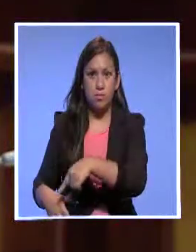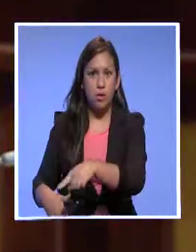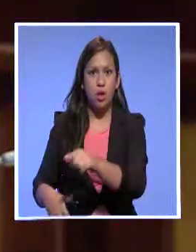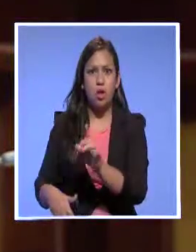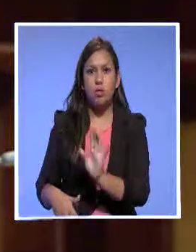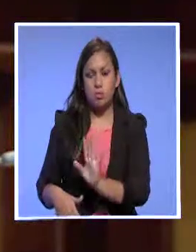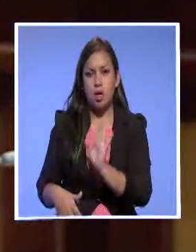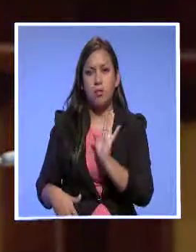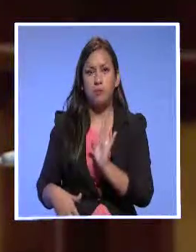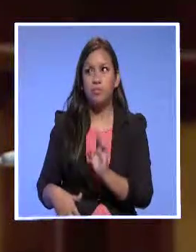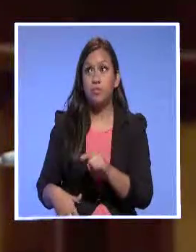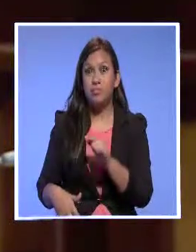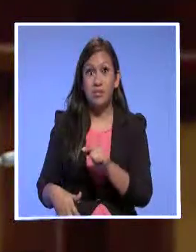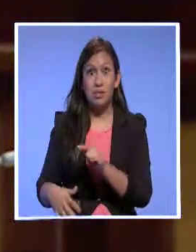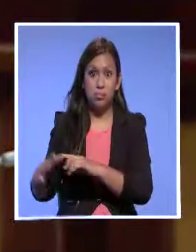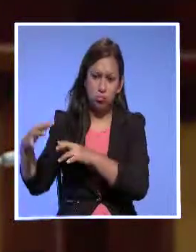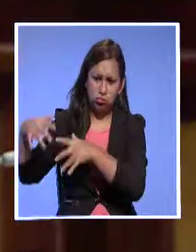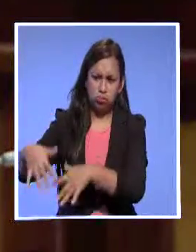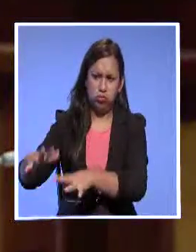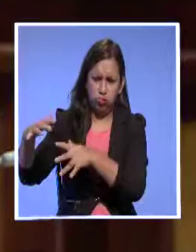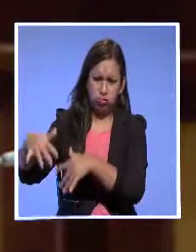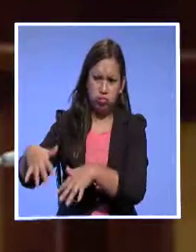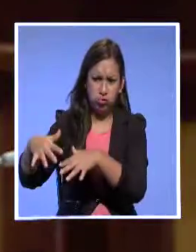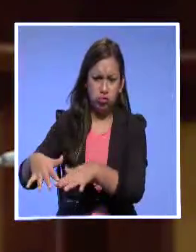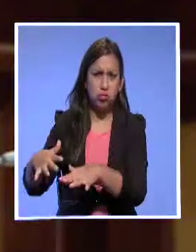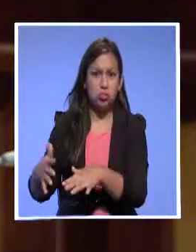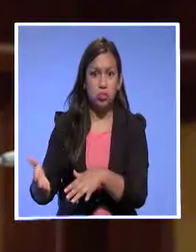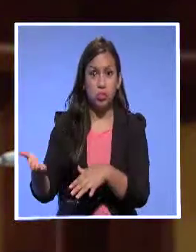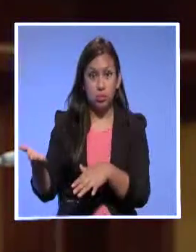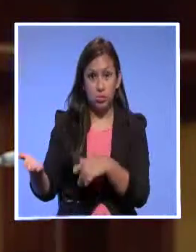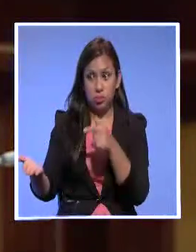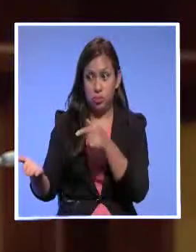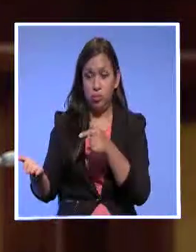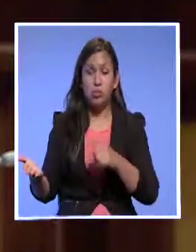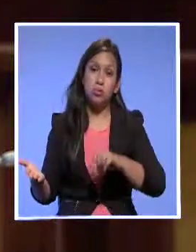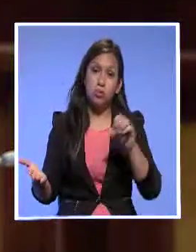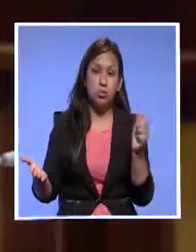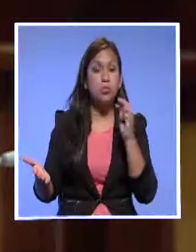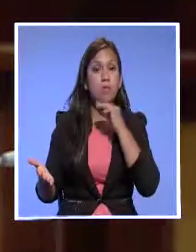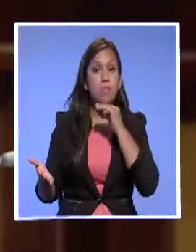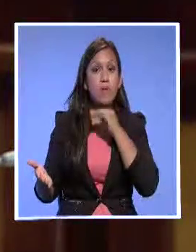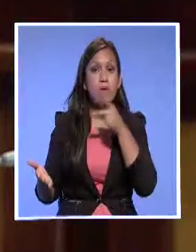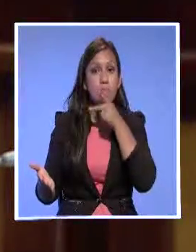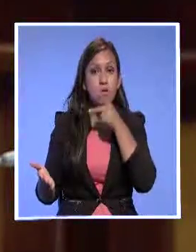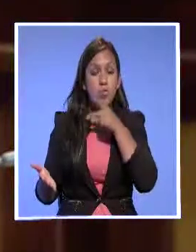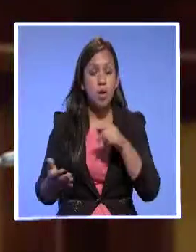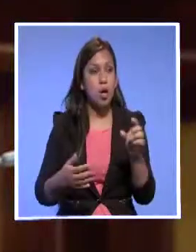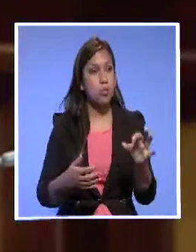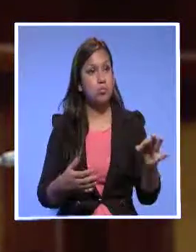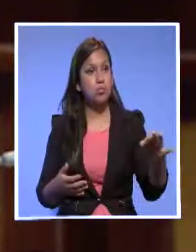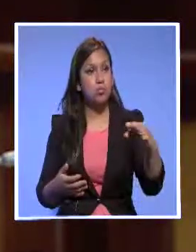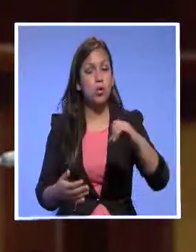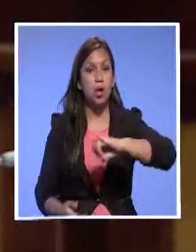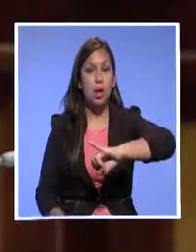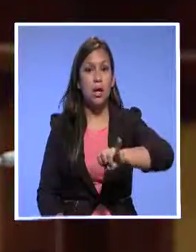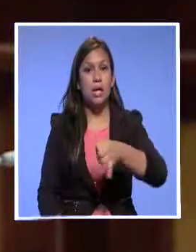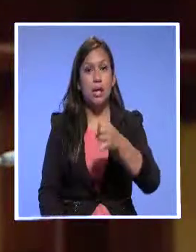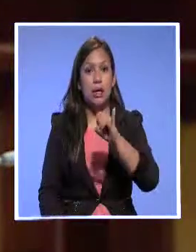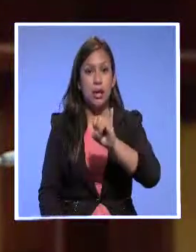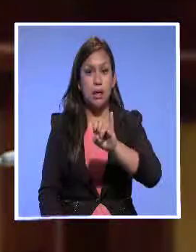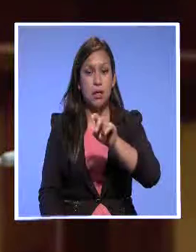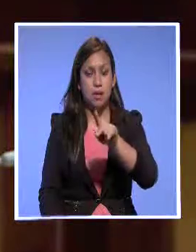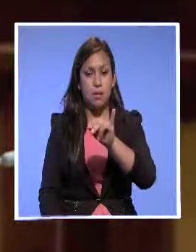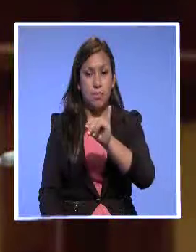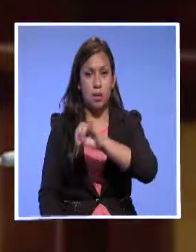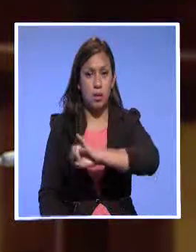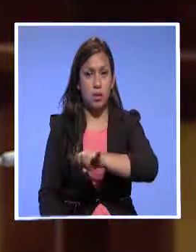en cualquier momento así cualquier circunstancia no así las plantas de manta y portoviejo jipijapa que por el tema de segmentación época invernal